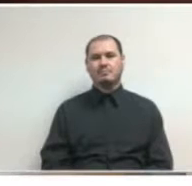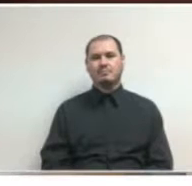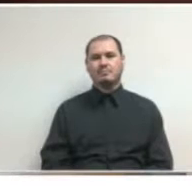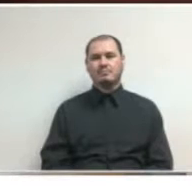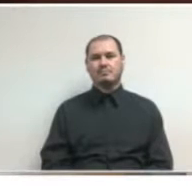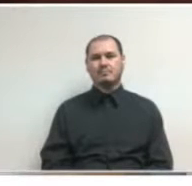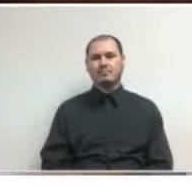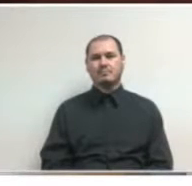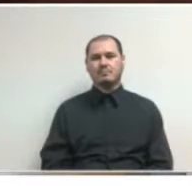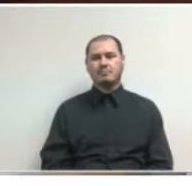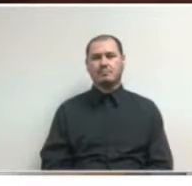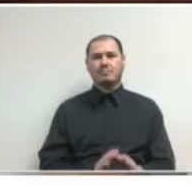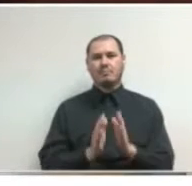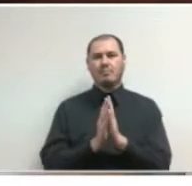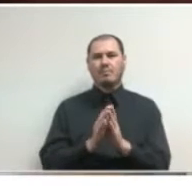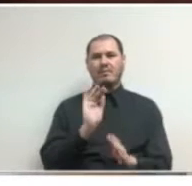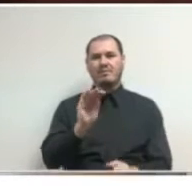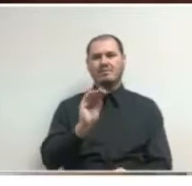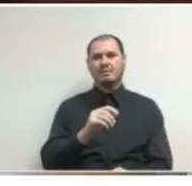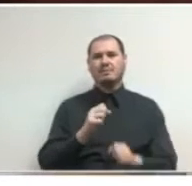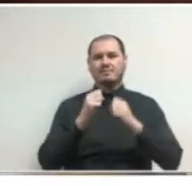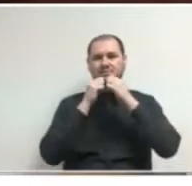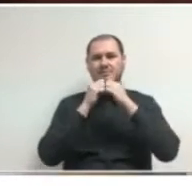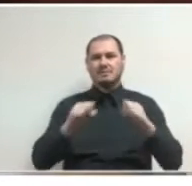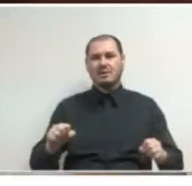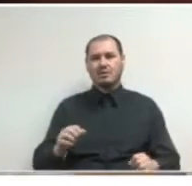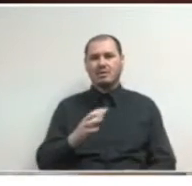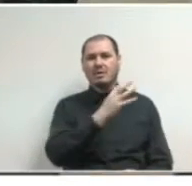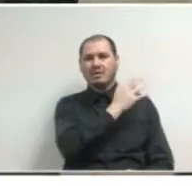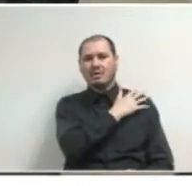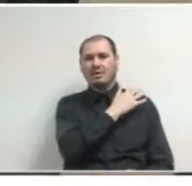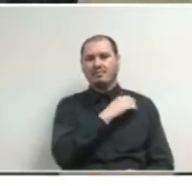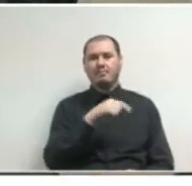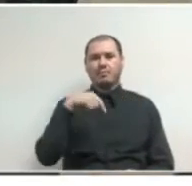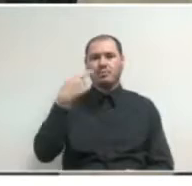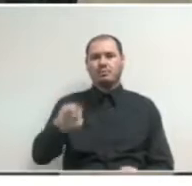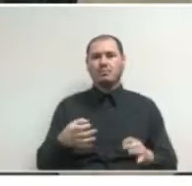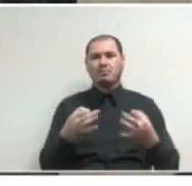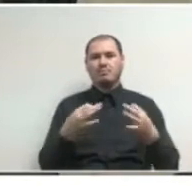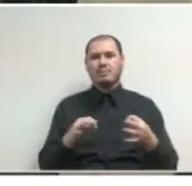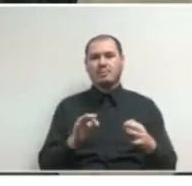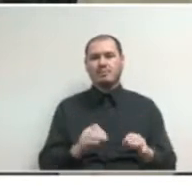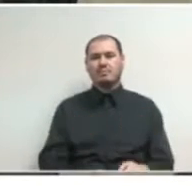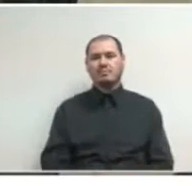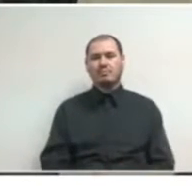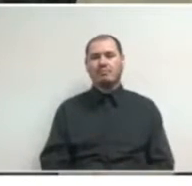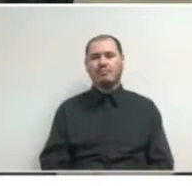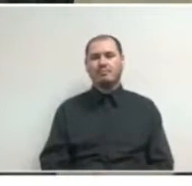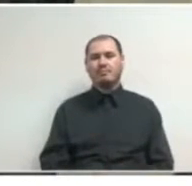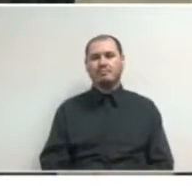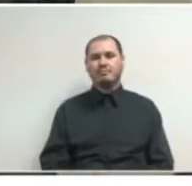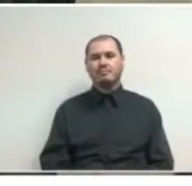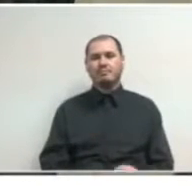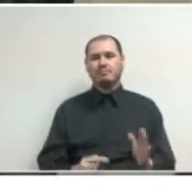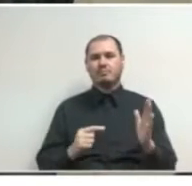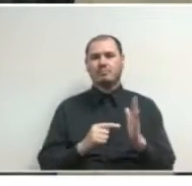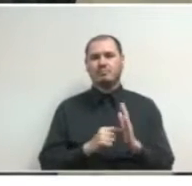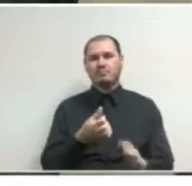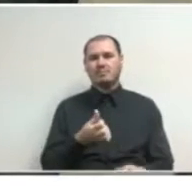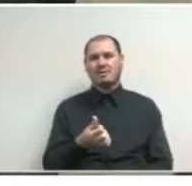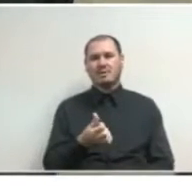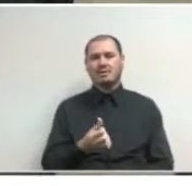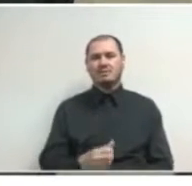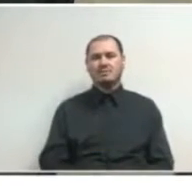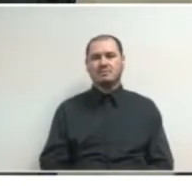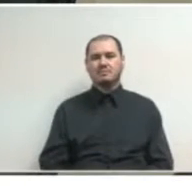Caray. Postergar este punto para el próximo. Secretario General. Punto 5, miércoles, Maraisa, vamos a un mapa. Punto 6 trata